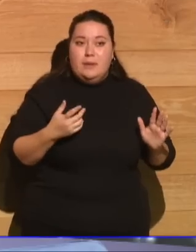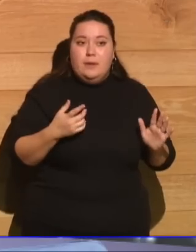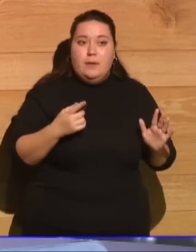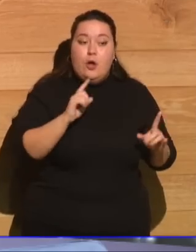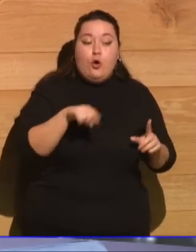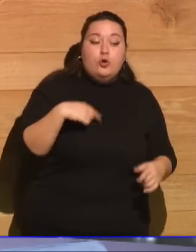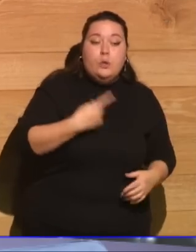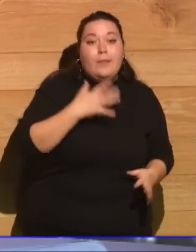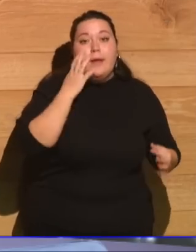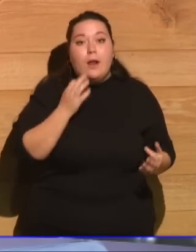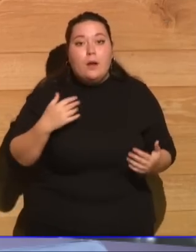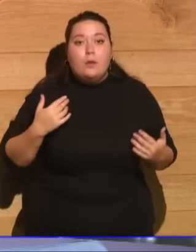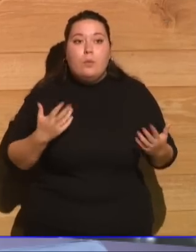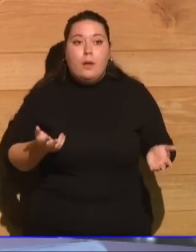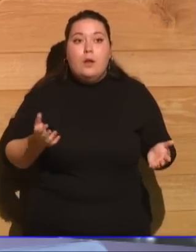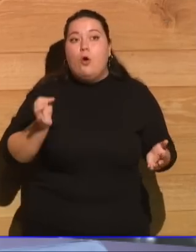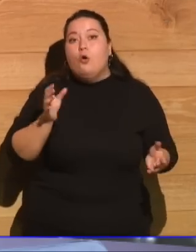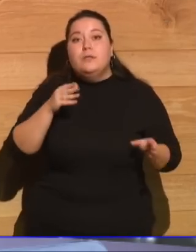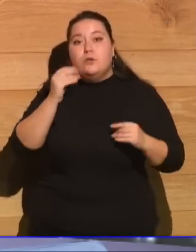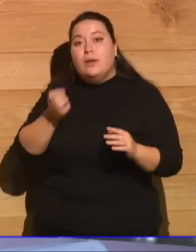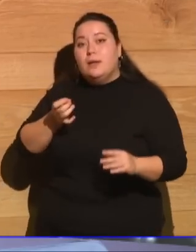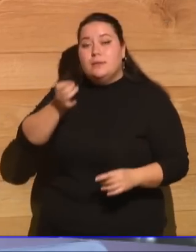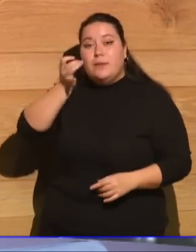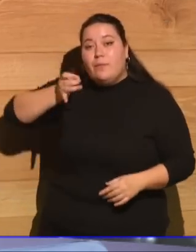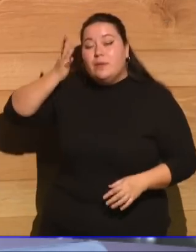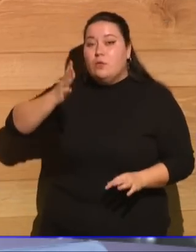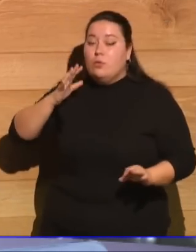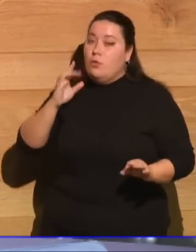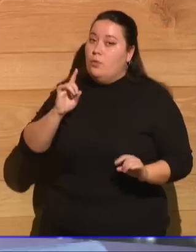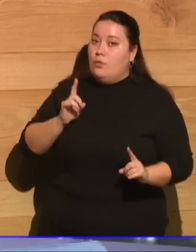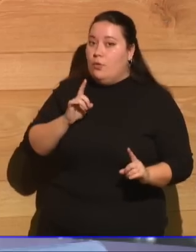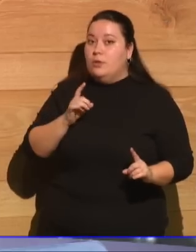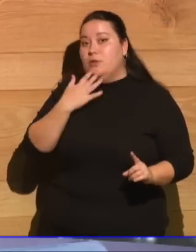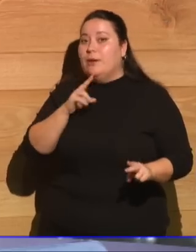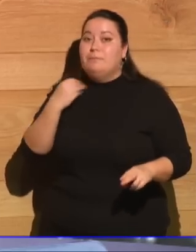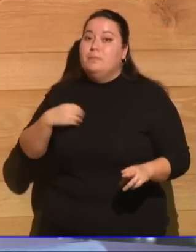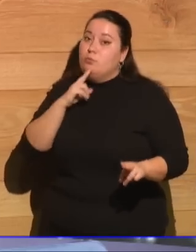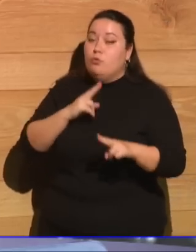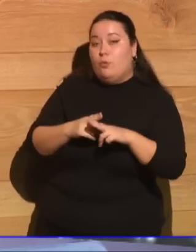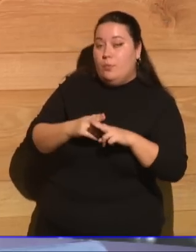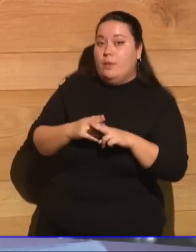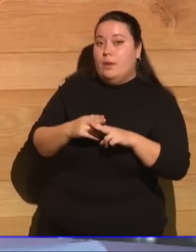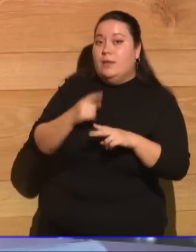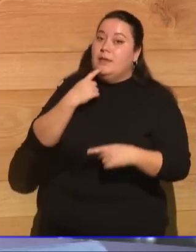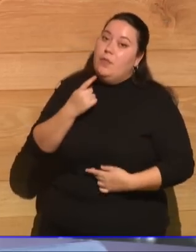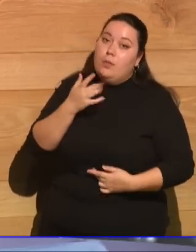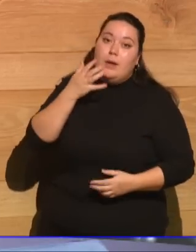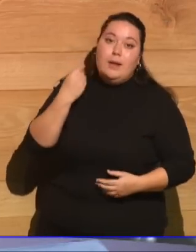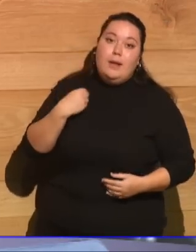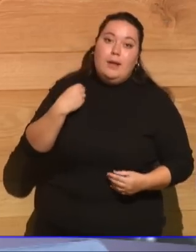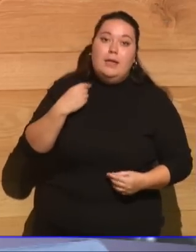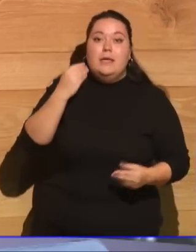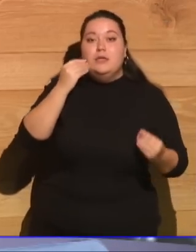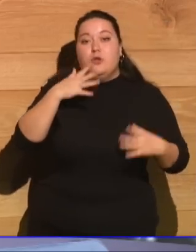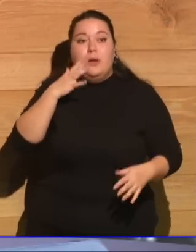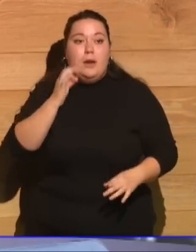consecuencias reales o no te estás inventando una historia al modo de, sino que le estás asignando el mismo nombre y estás diciendo que son hechos reales. En fin, una cosa